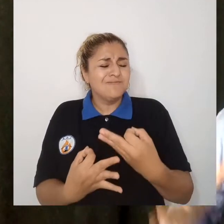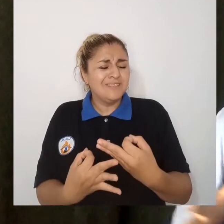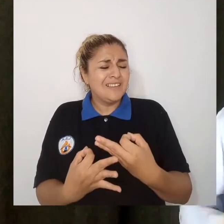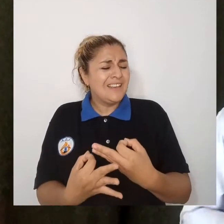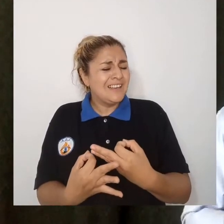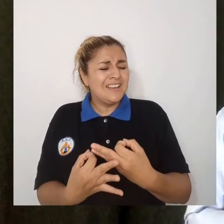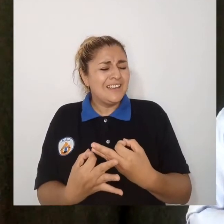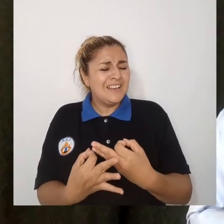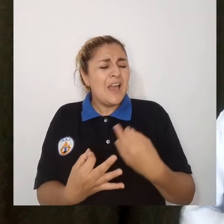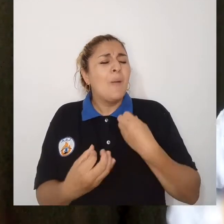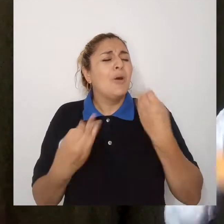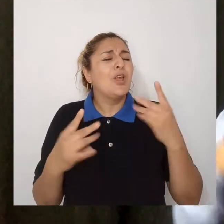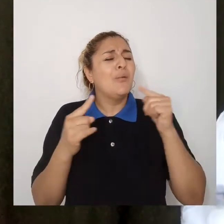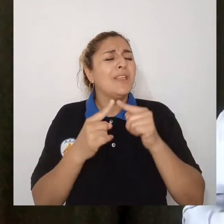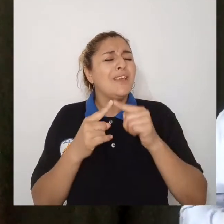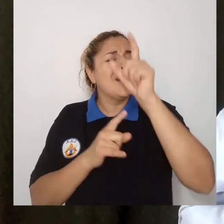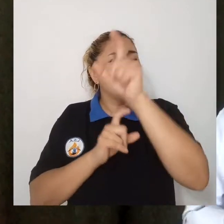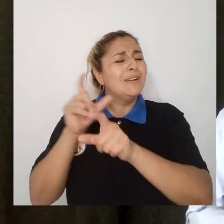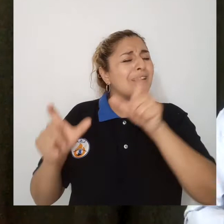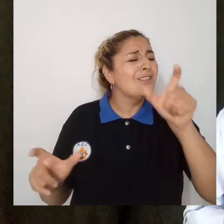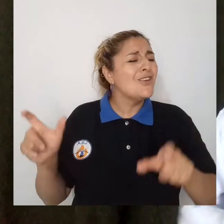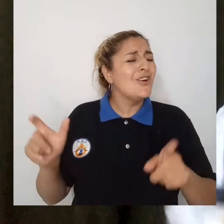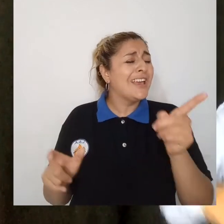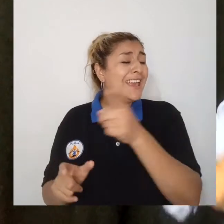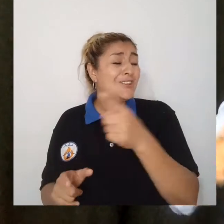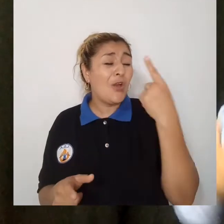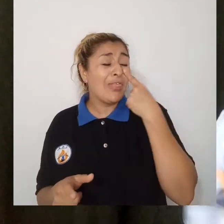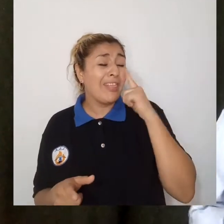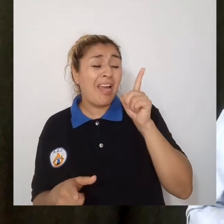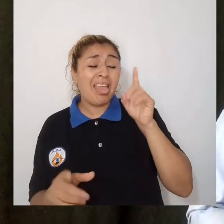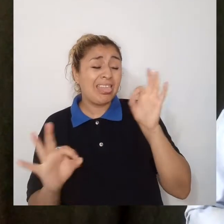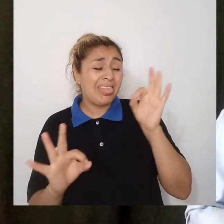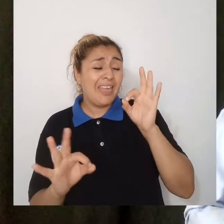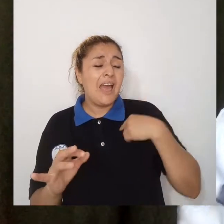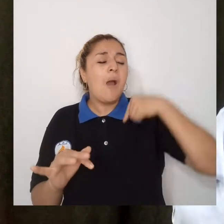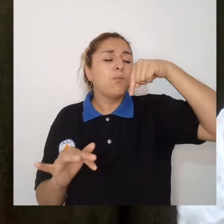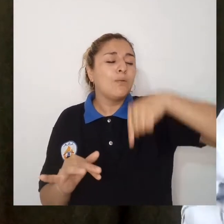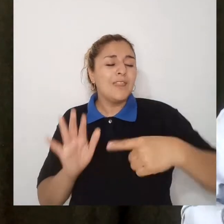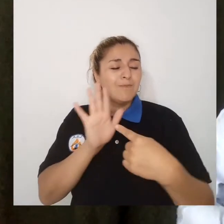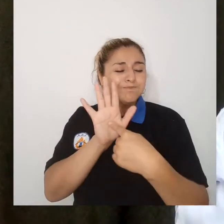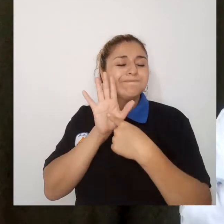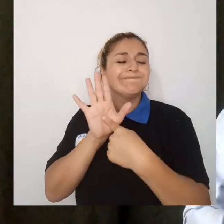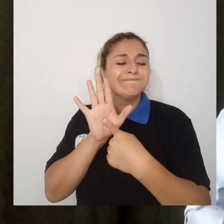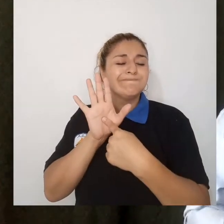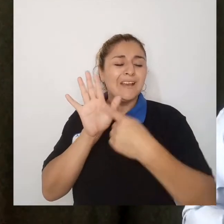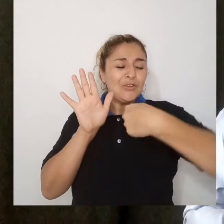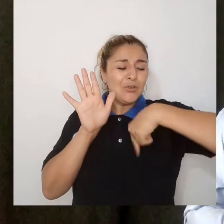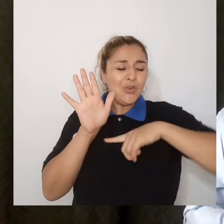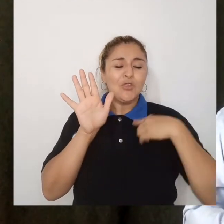conozca quién eres tú a través de nosotros en nuestro modelo hermoso de